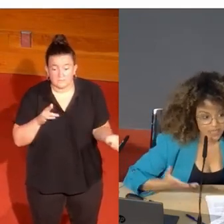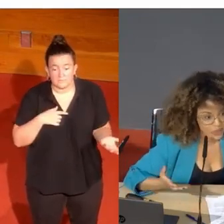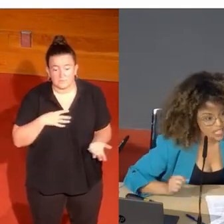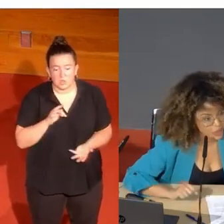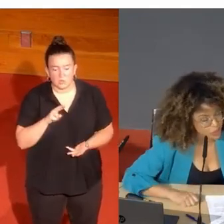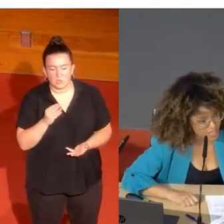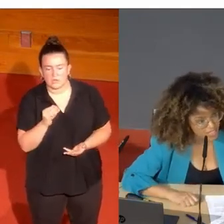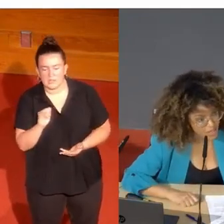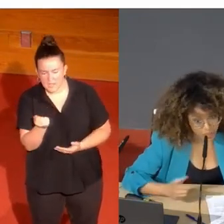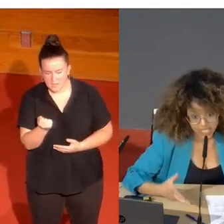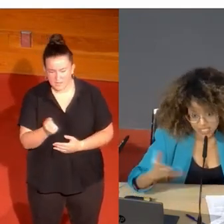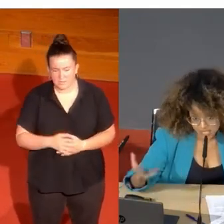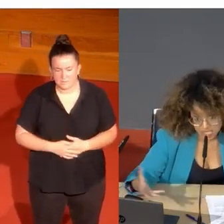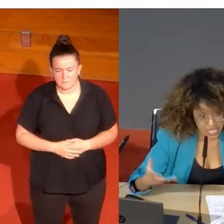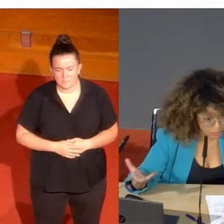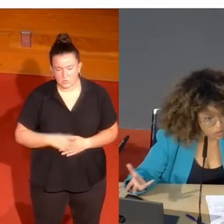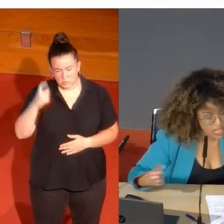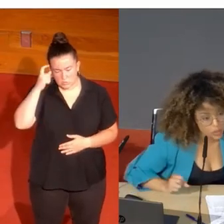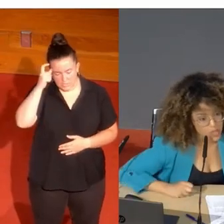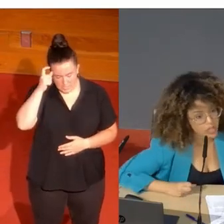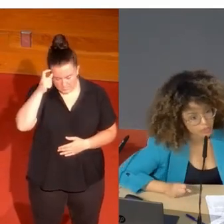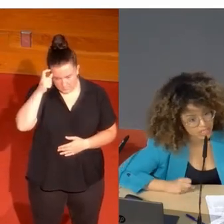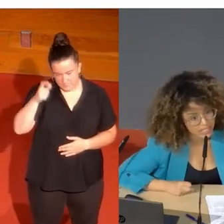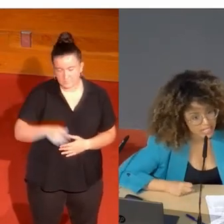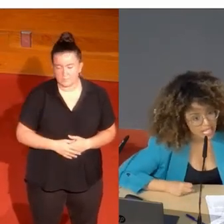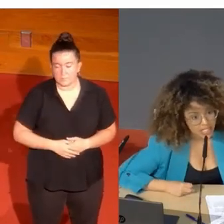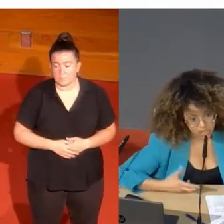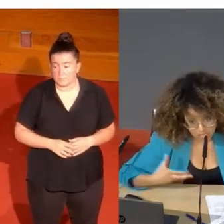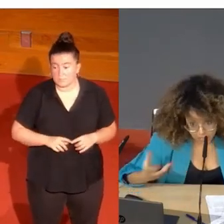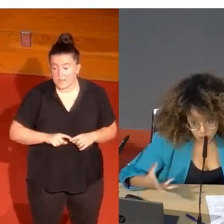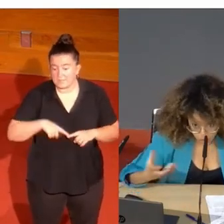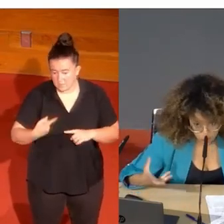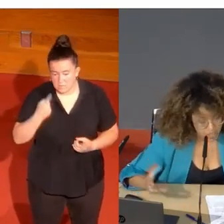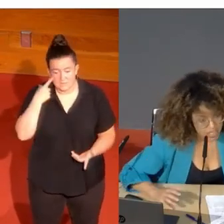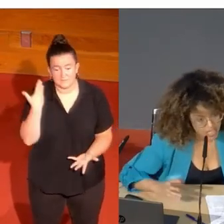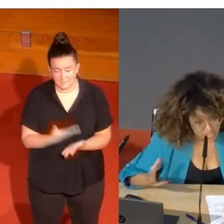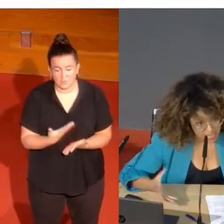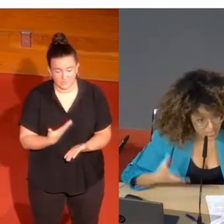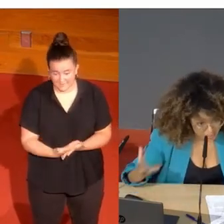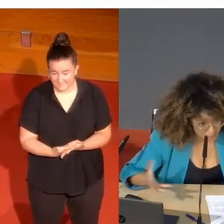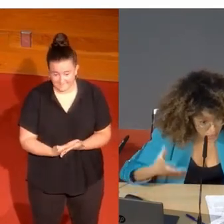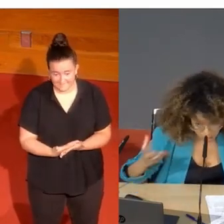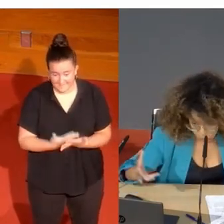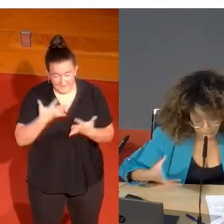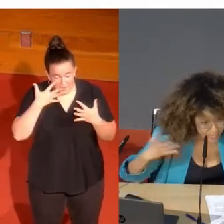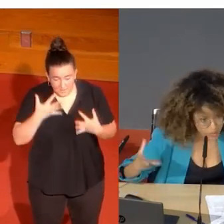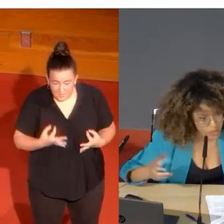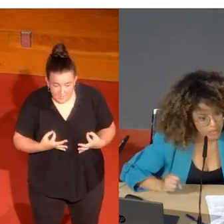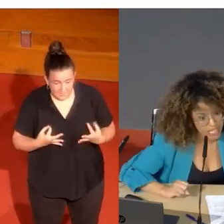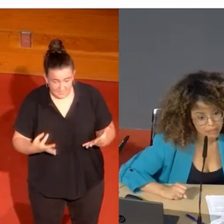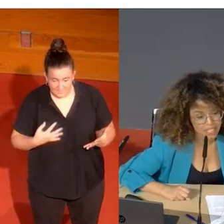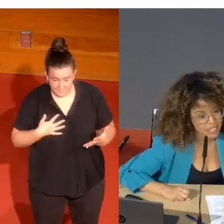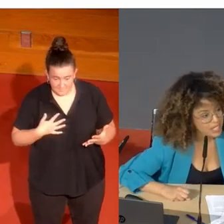beneplácito de las autoridades saudíes que es que se ha demostrado posteriormente que estaba todo que que que había una una